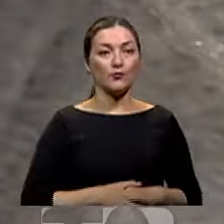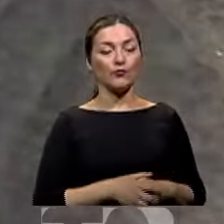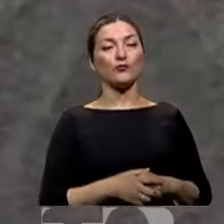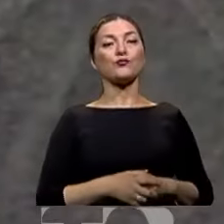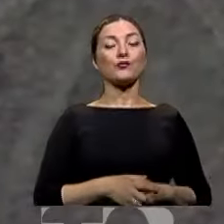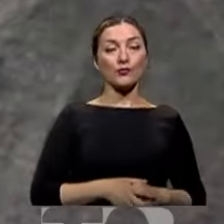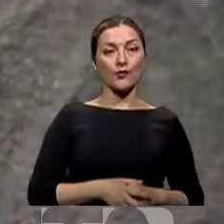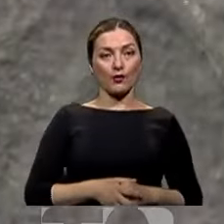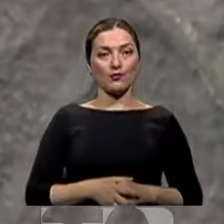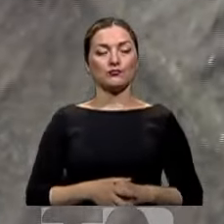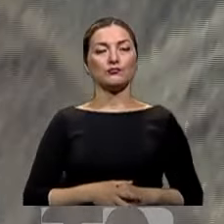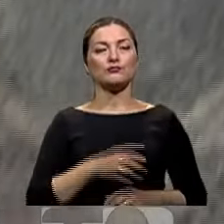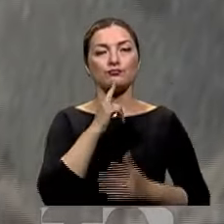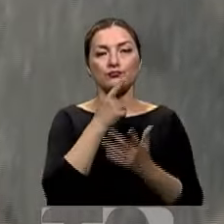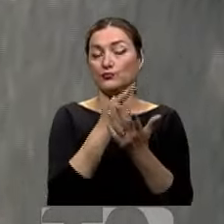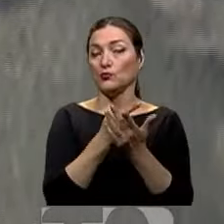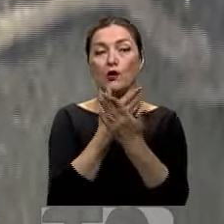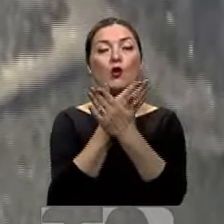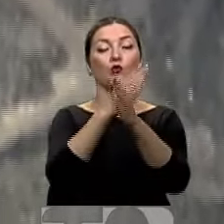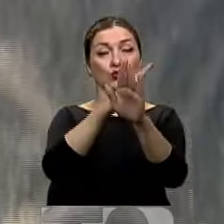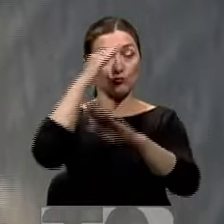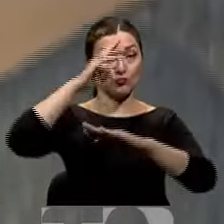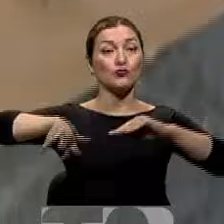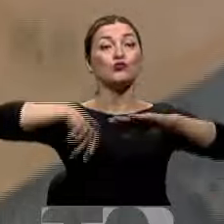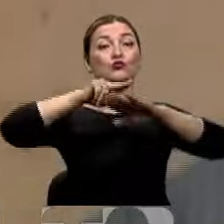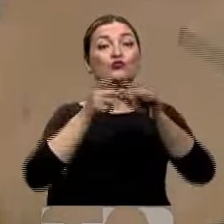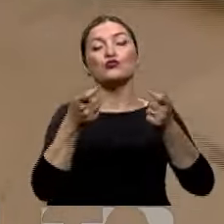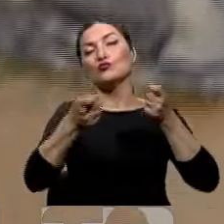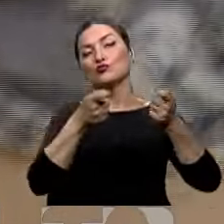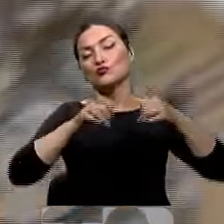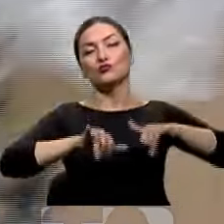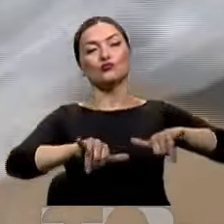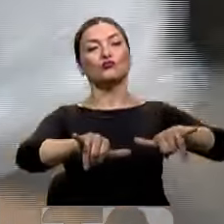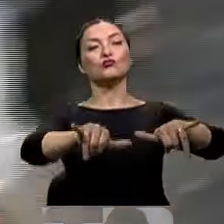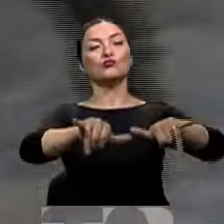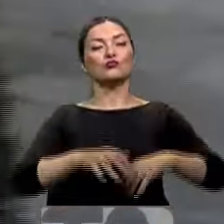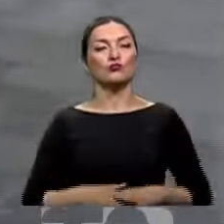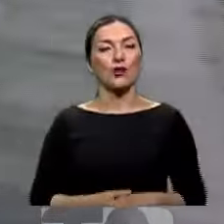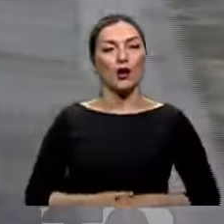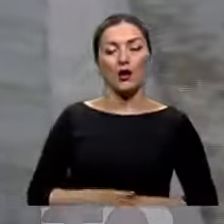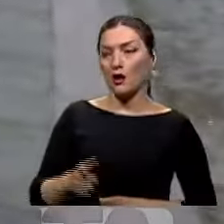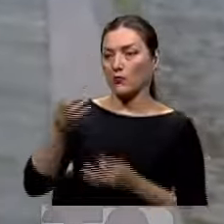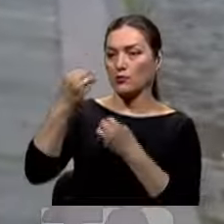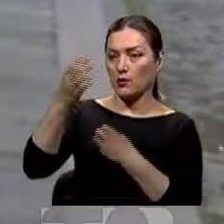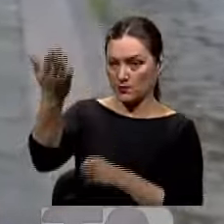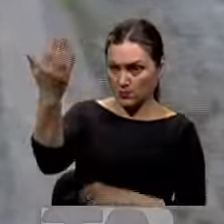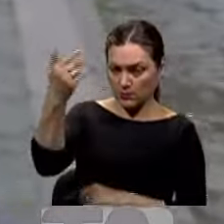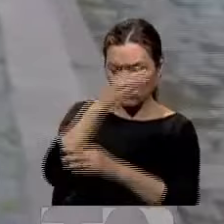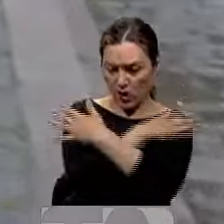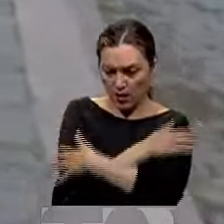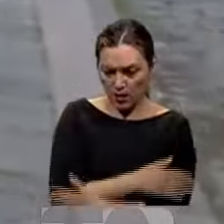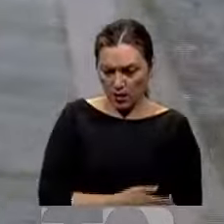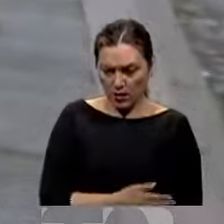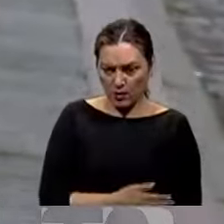como parte preventiva pues la presencia policial y los controles permanentes, verificación de información de personas, registro de las